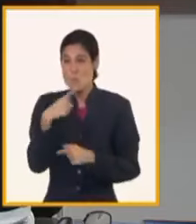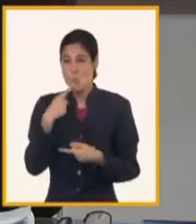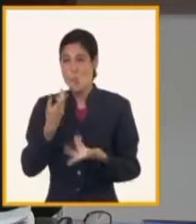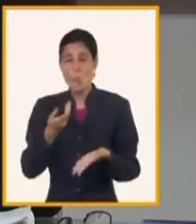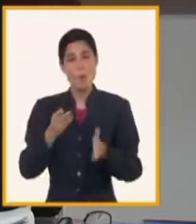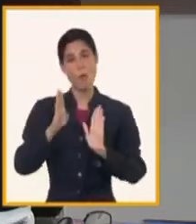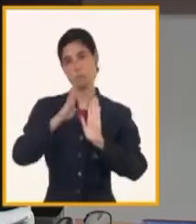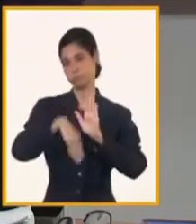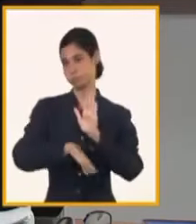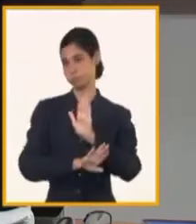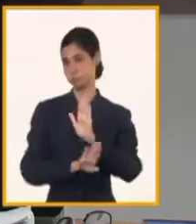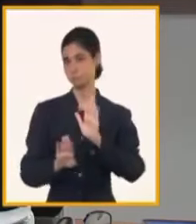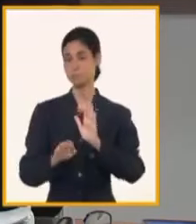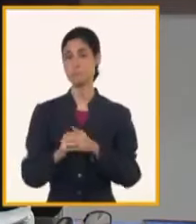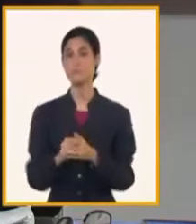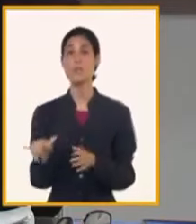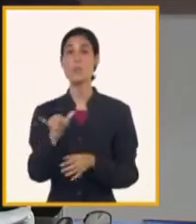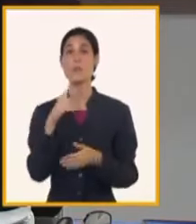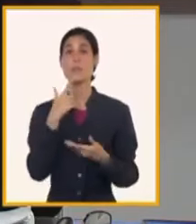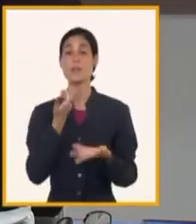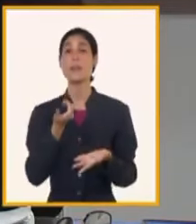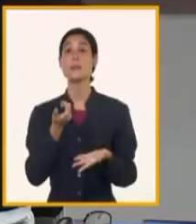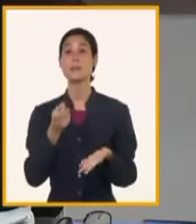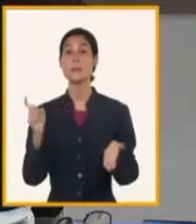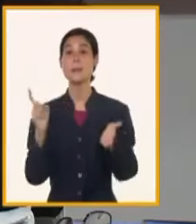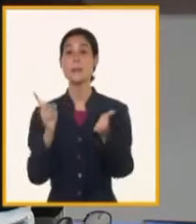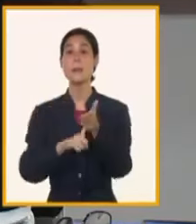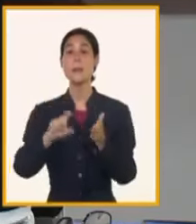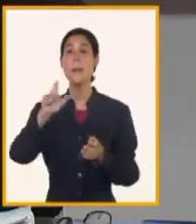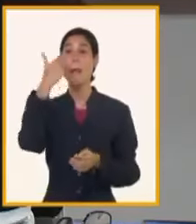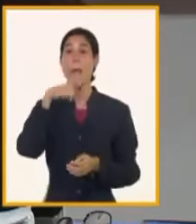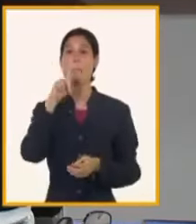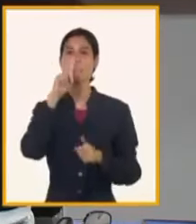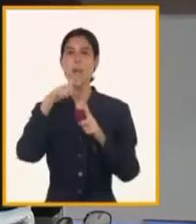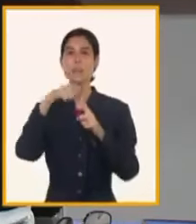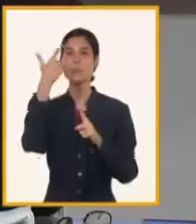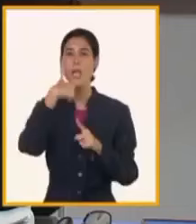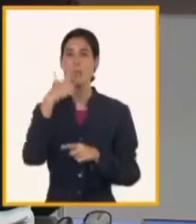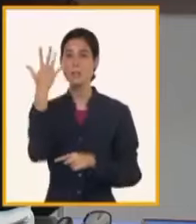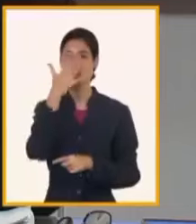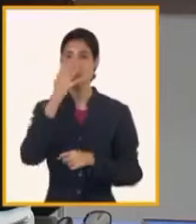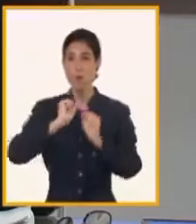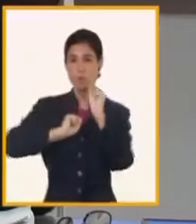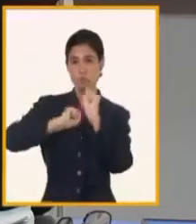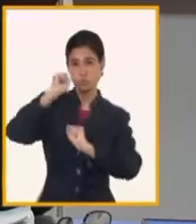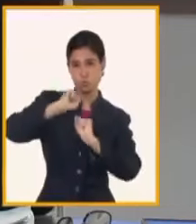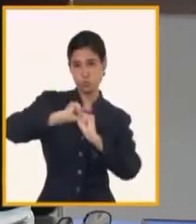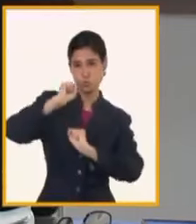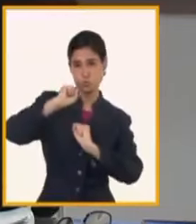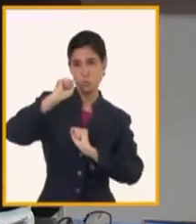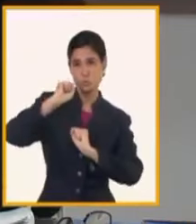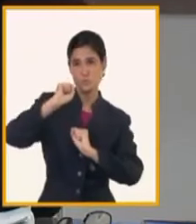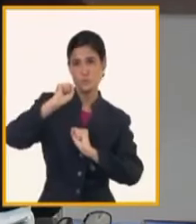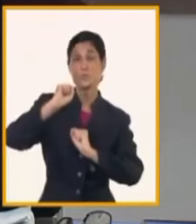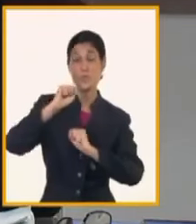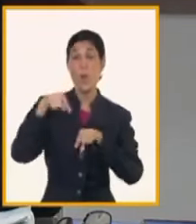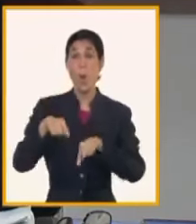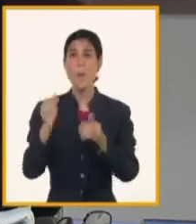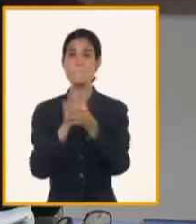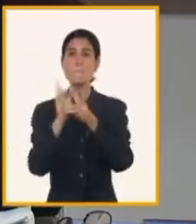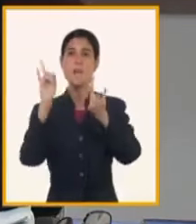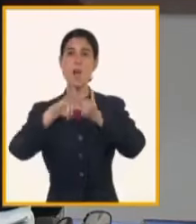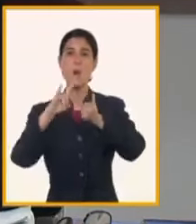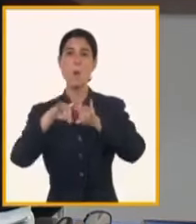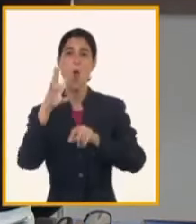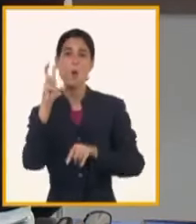de nuestras plantas tienen una limitación una una unidad de 100 mw Hoy está generando 80 70 mw la suma de